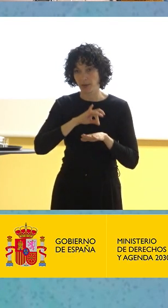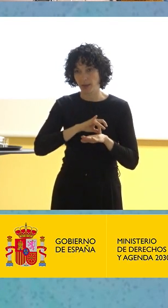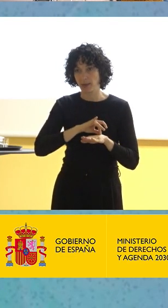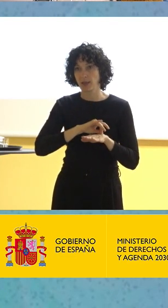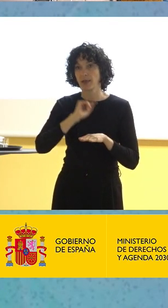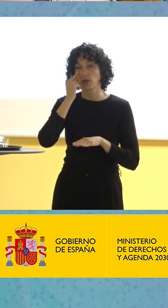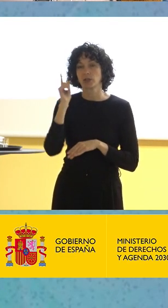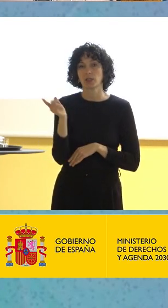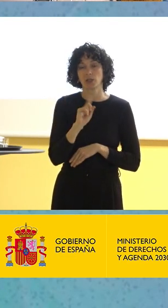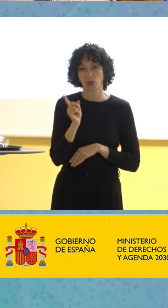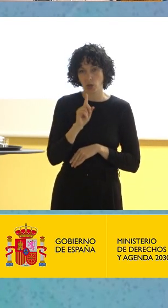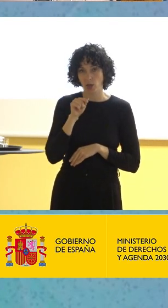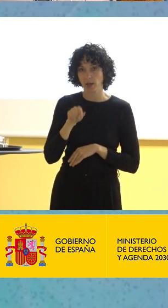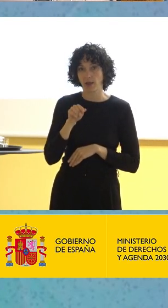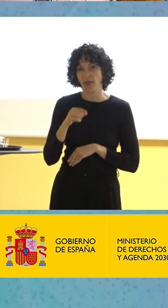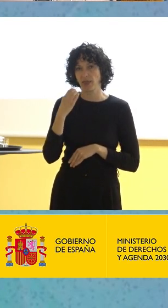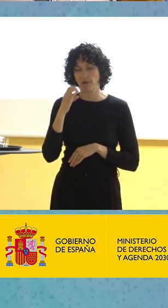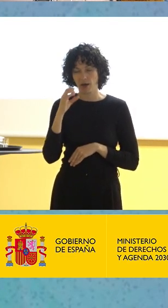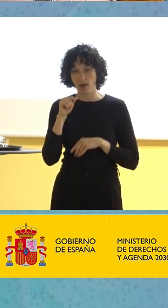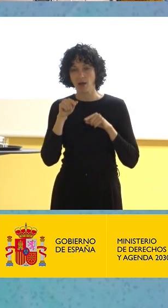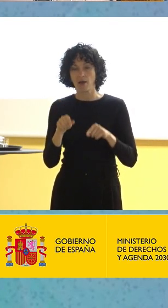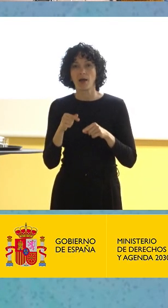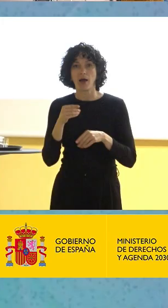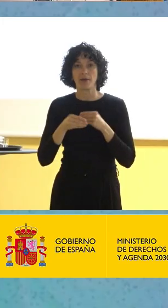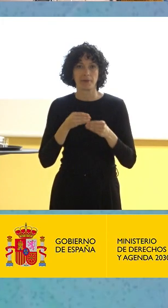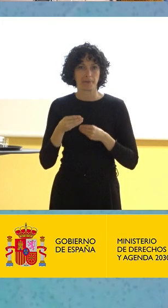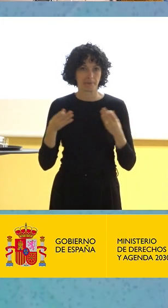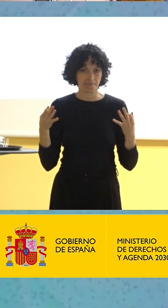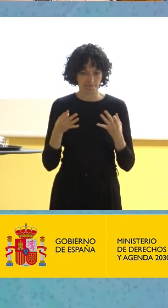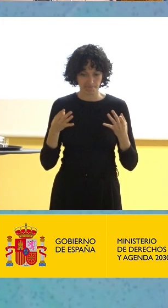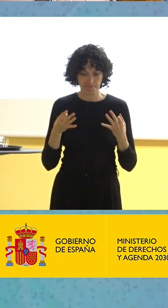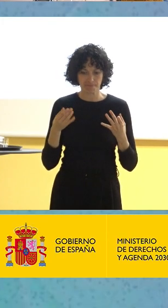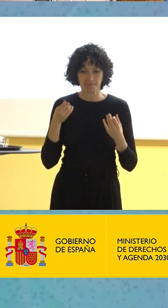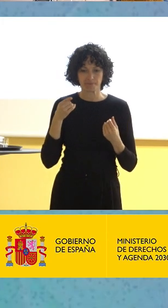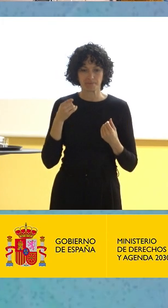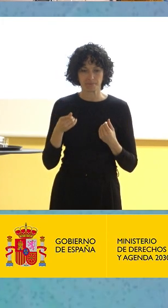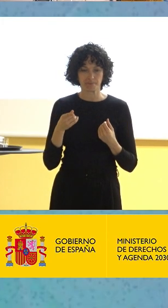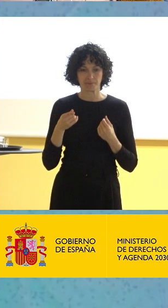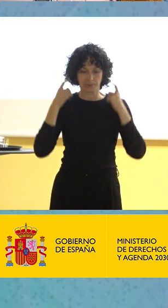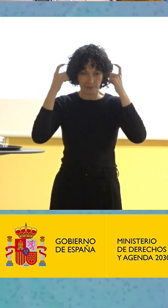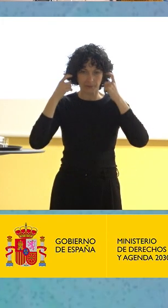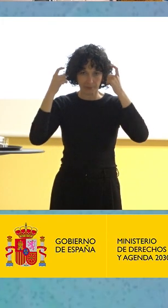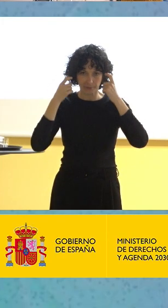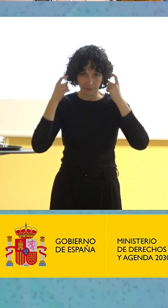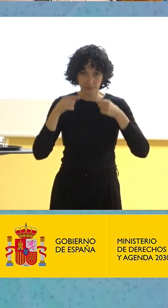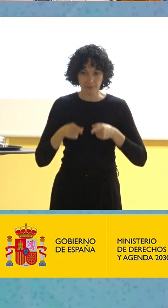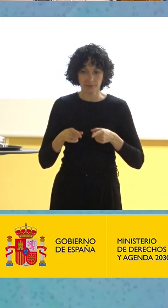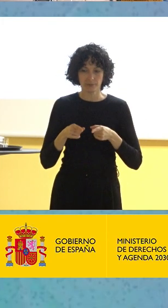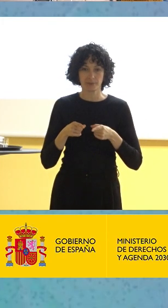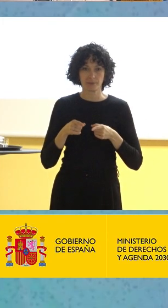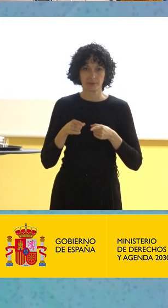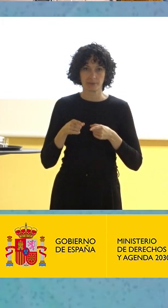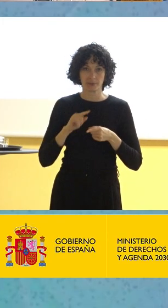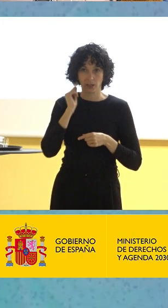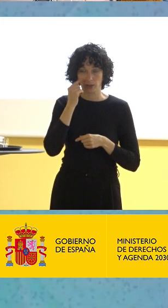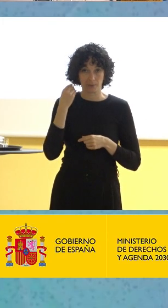no diagnosticadas de CIBERER, NOV, que bueno, pues también, ¿no?, facilita intentar lograr conocer